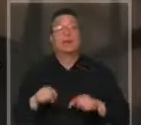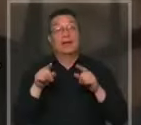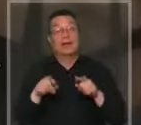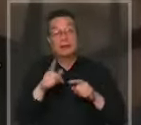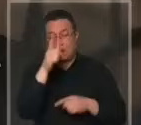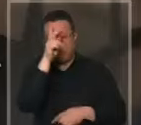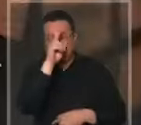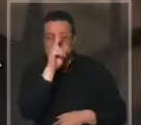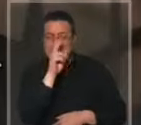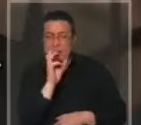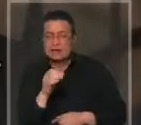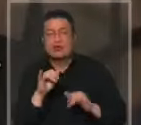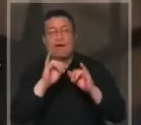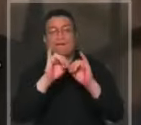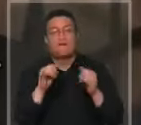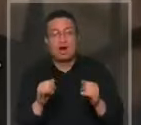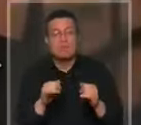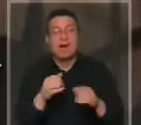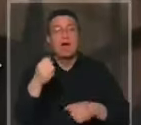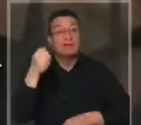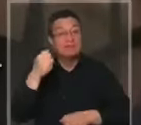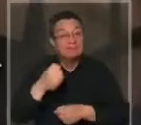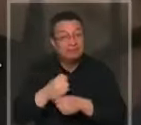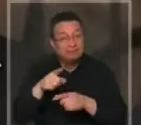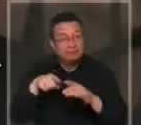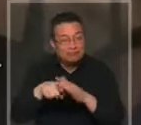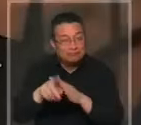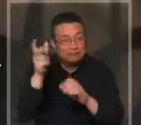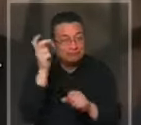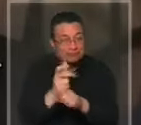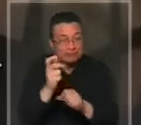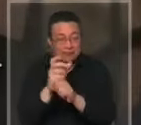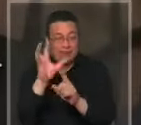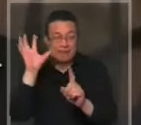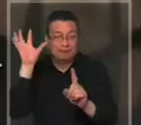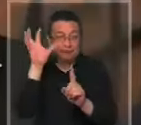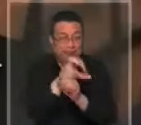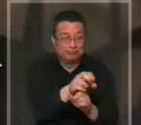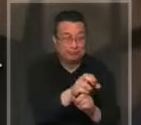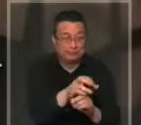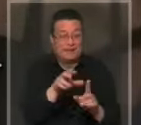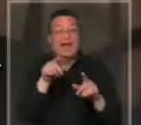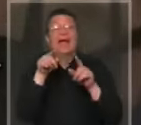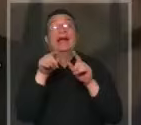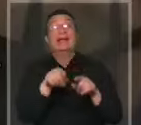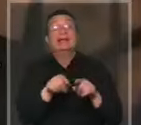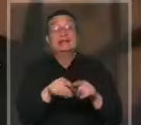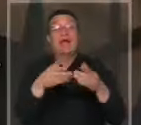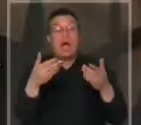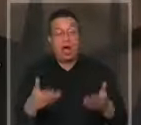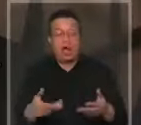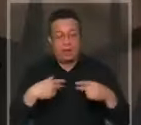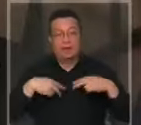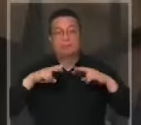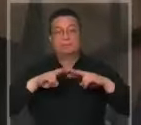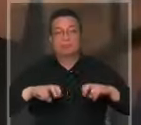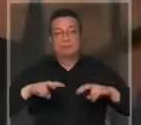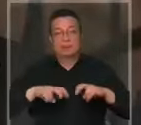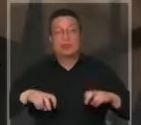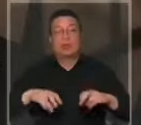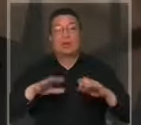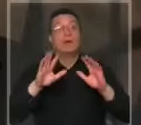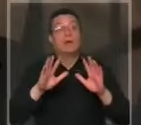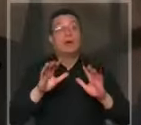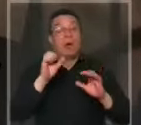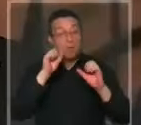similitud de modo operandi que se podía denominar, ¿no es cierto?, los turbazos. Lo que actualmente se encuentra en investigación, por lo tanto no se